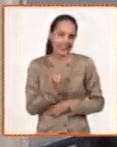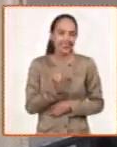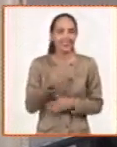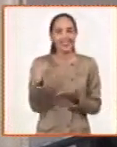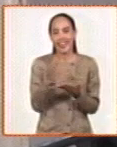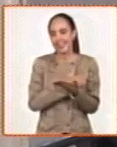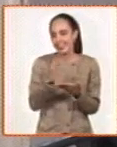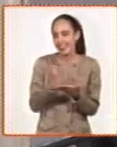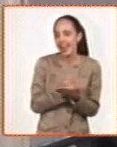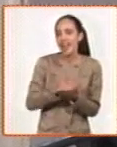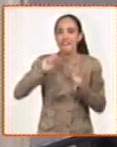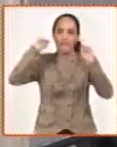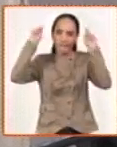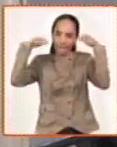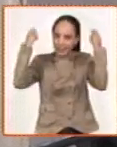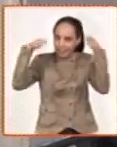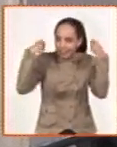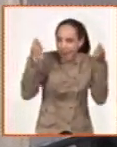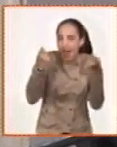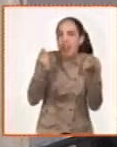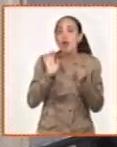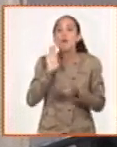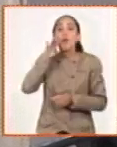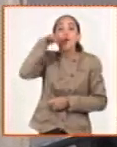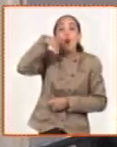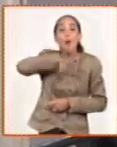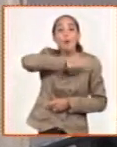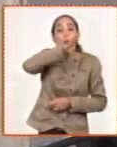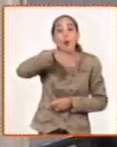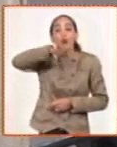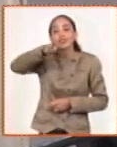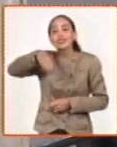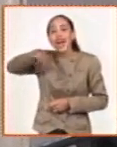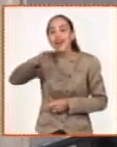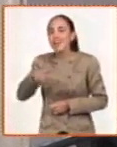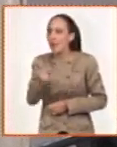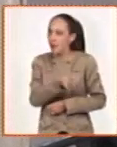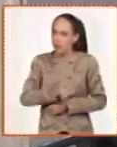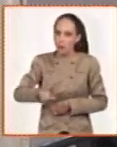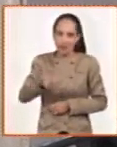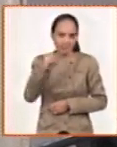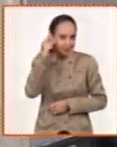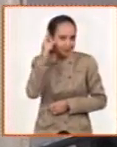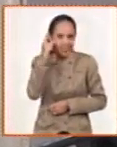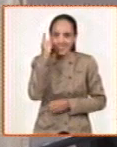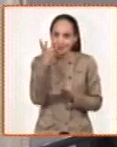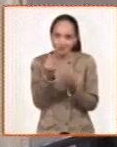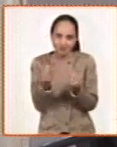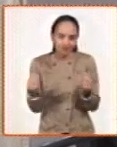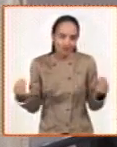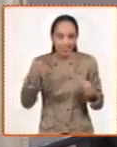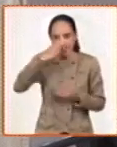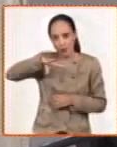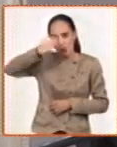sus festivales en la montaña. Hay toda una experiencia en Cuba